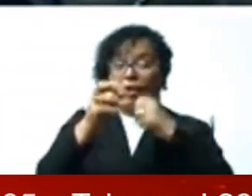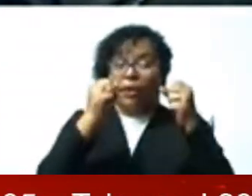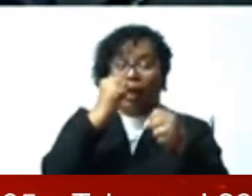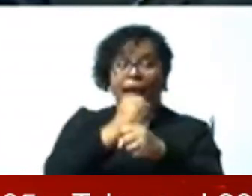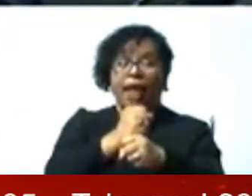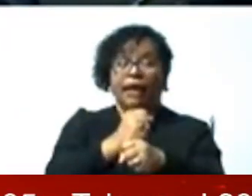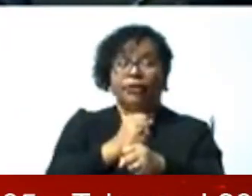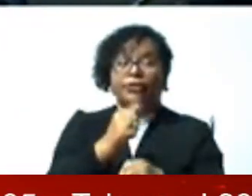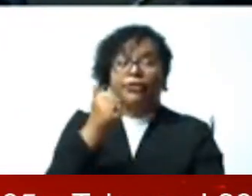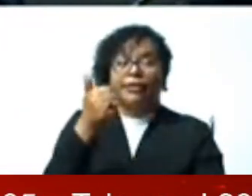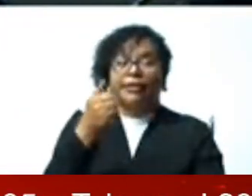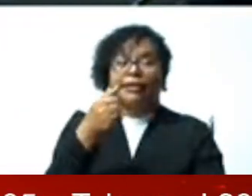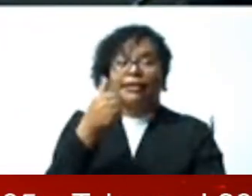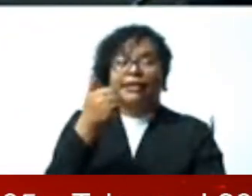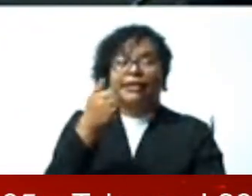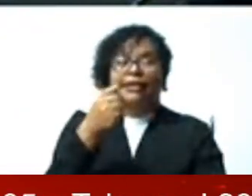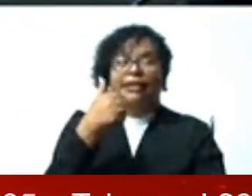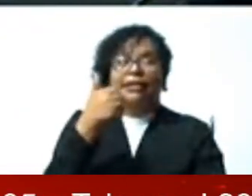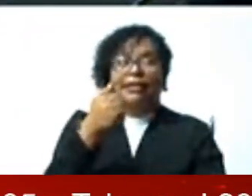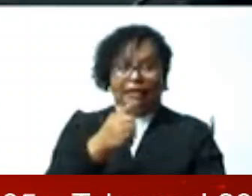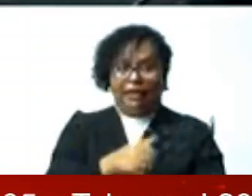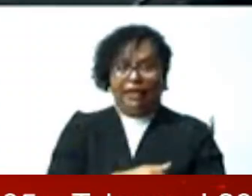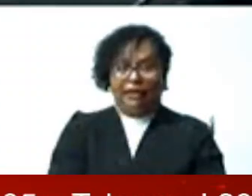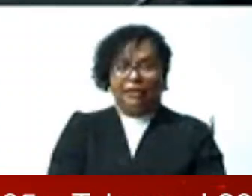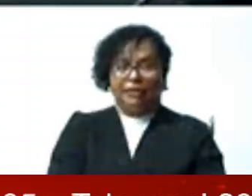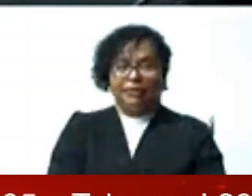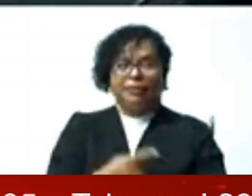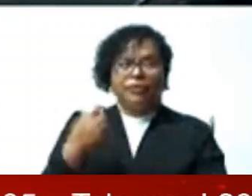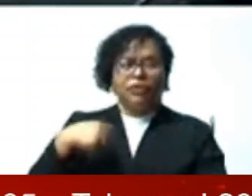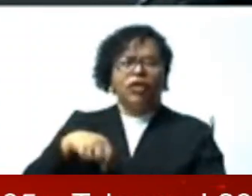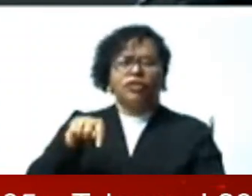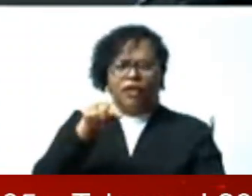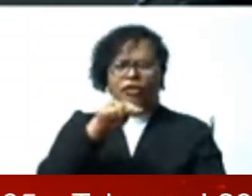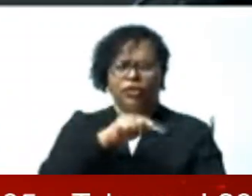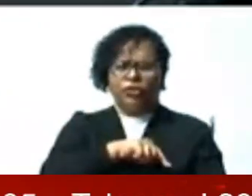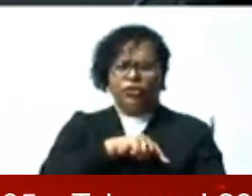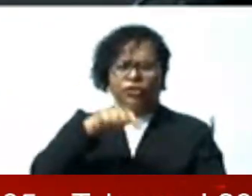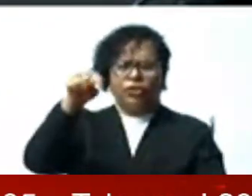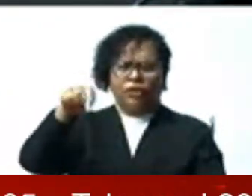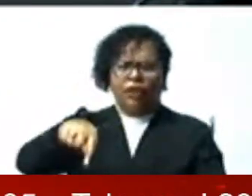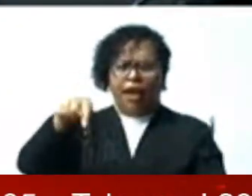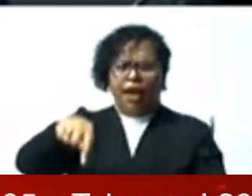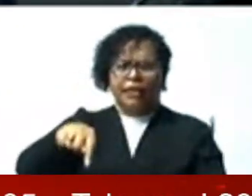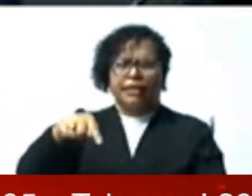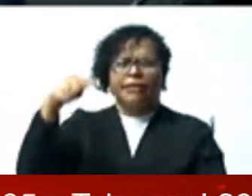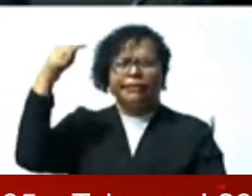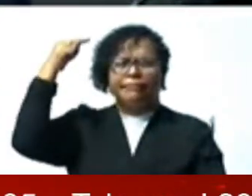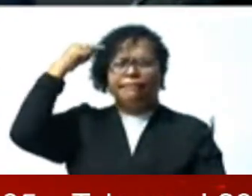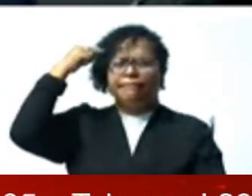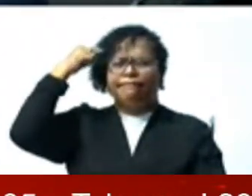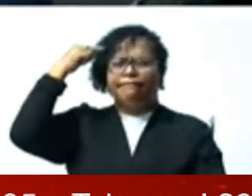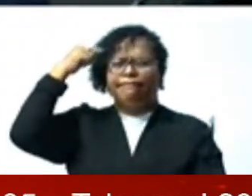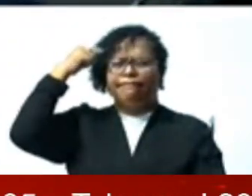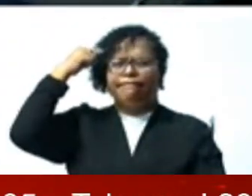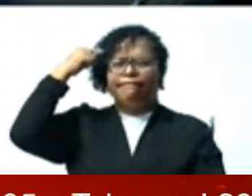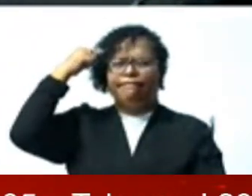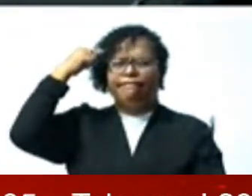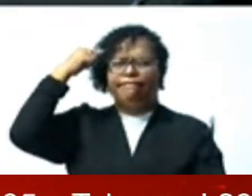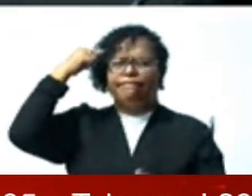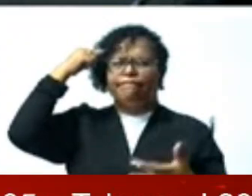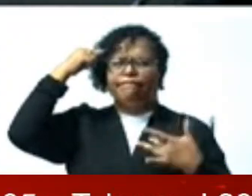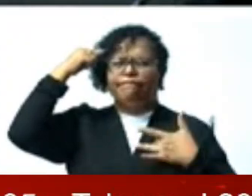Pero ¿qué tenemos que hacer los que estamos aquí con la cabeza fría y el corazón caliente? Ser